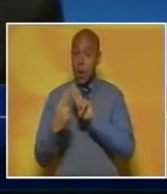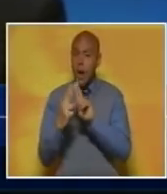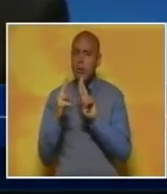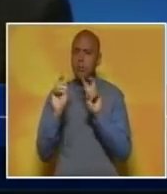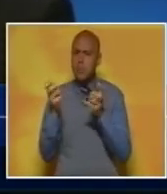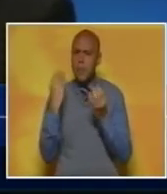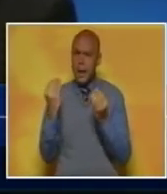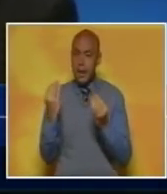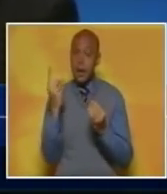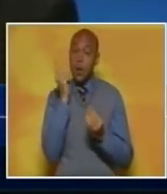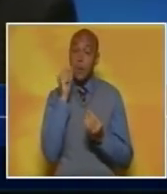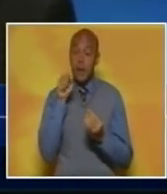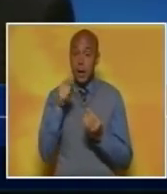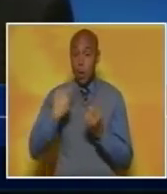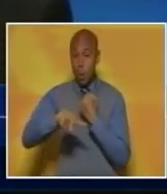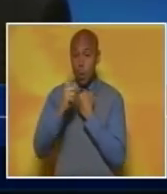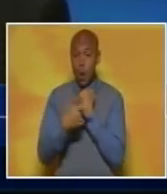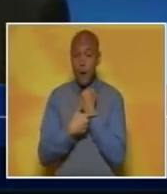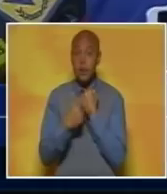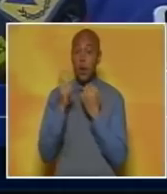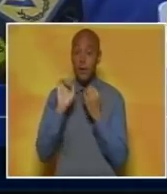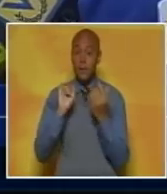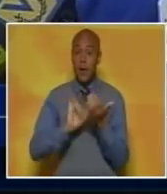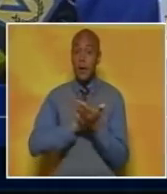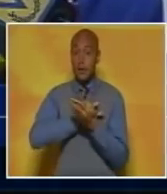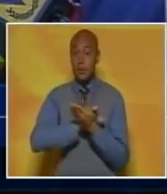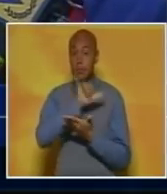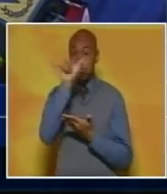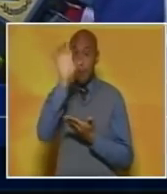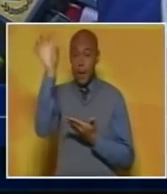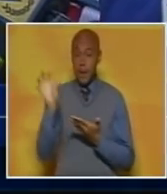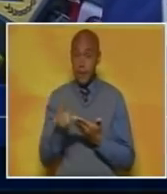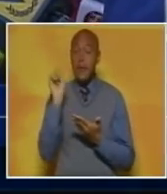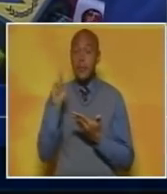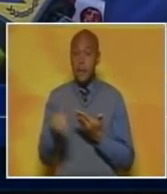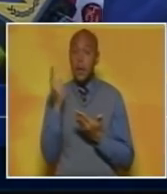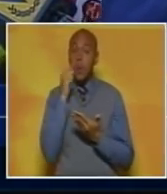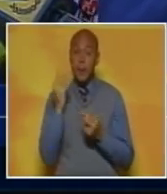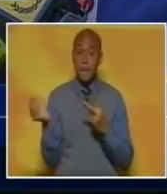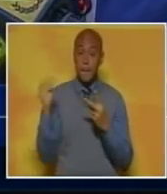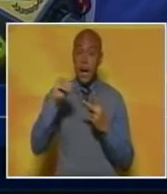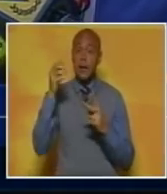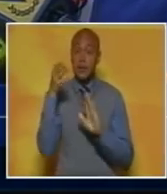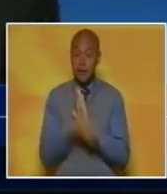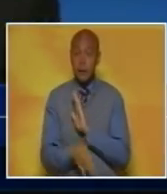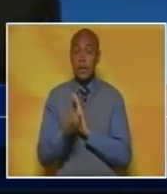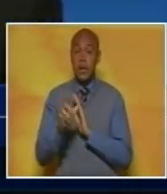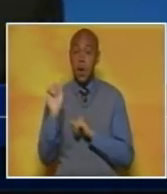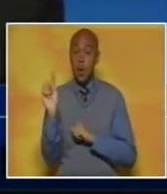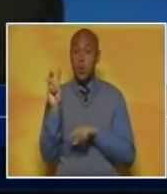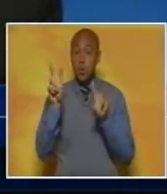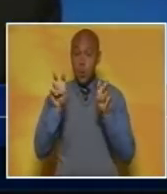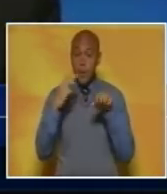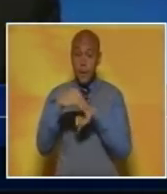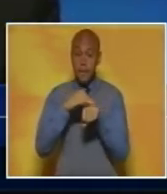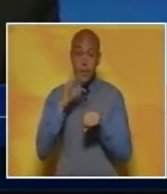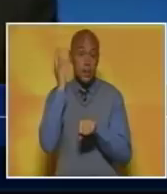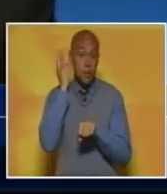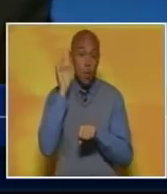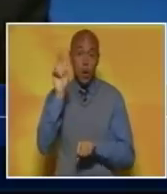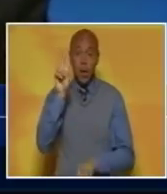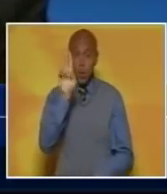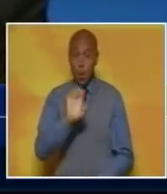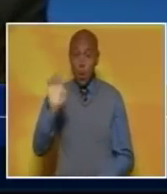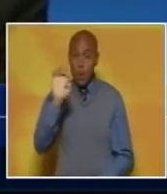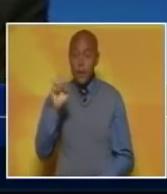en la gira que realizará Juan Guaidó por varios países. Por otra parte, Borrell señaló que la nueva ministra de Asuntos Exteriores, Unión Europea